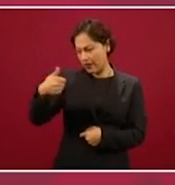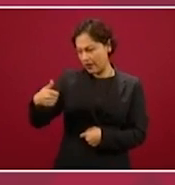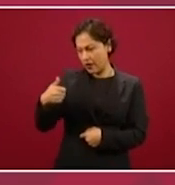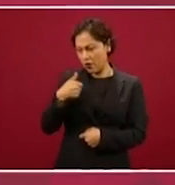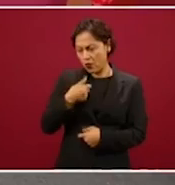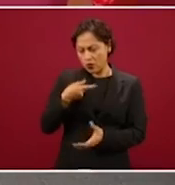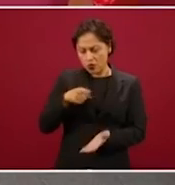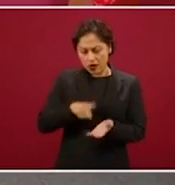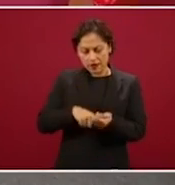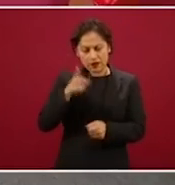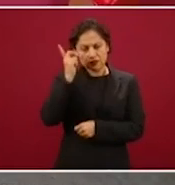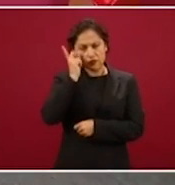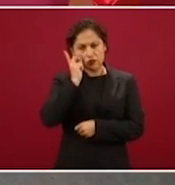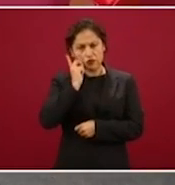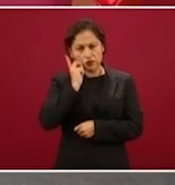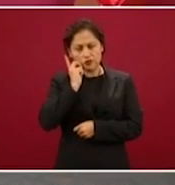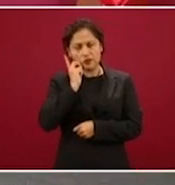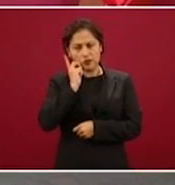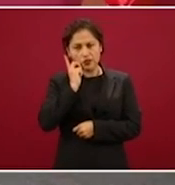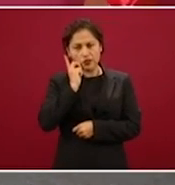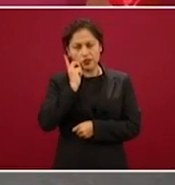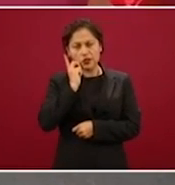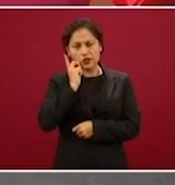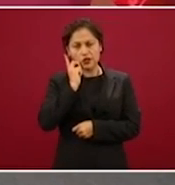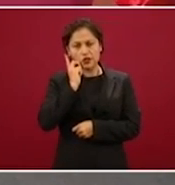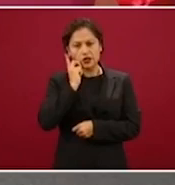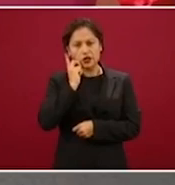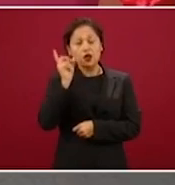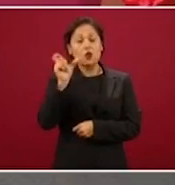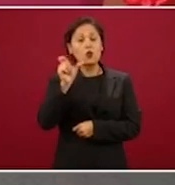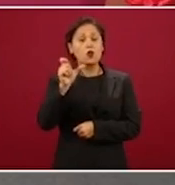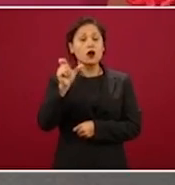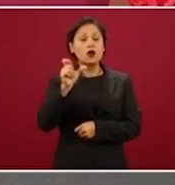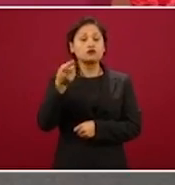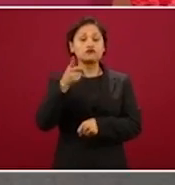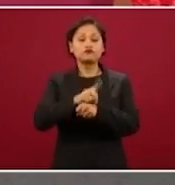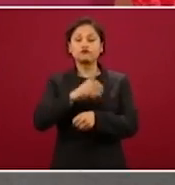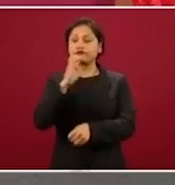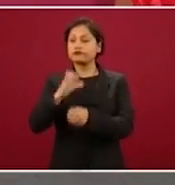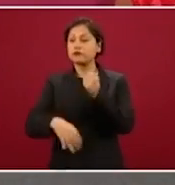si no hicimos una revisión sobre nuestra actuación?